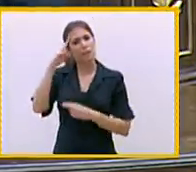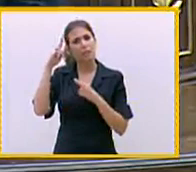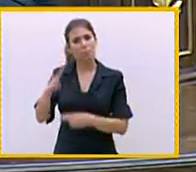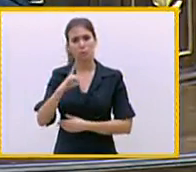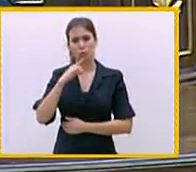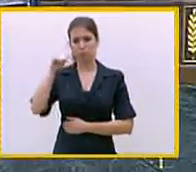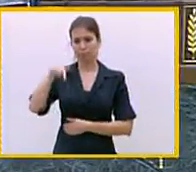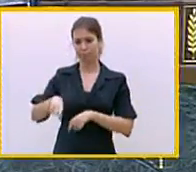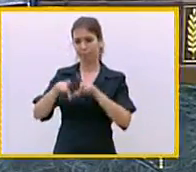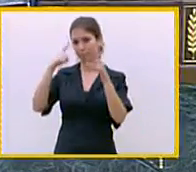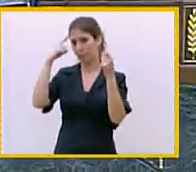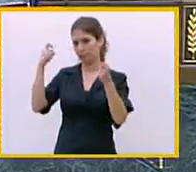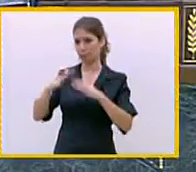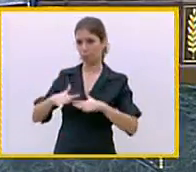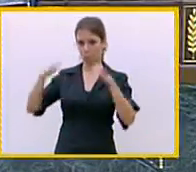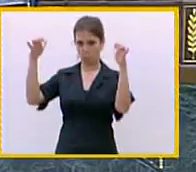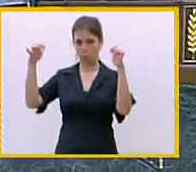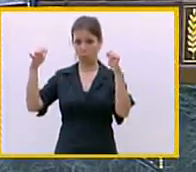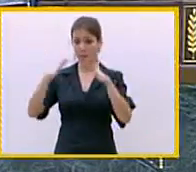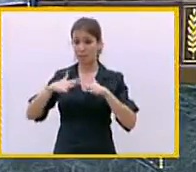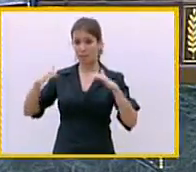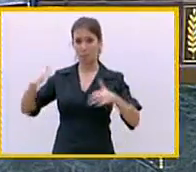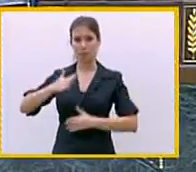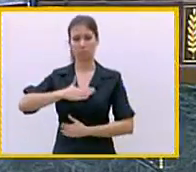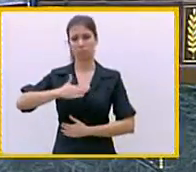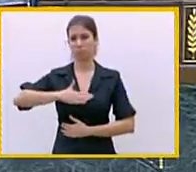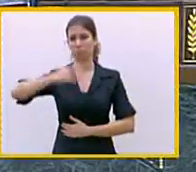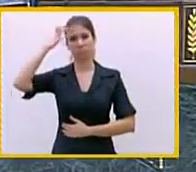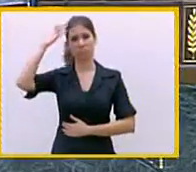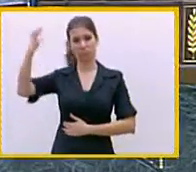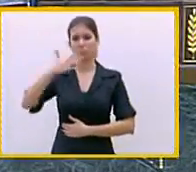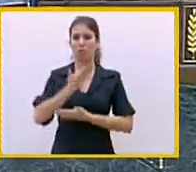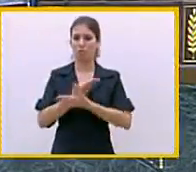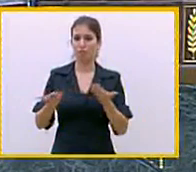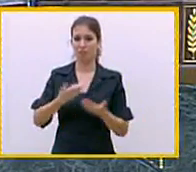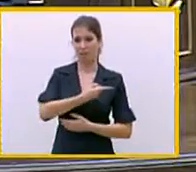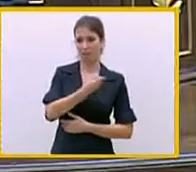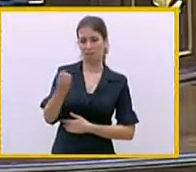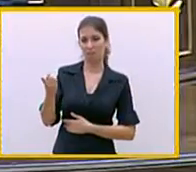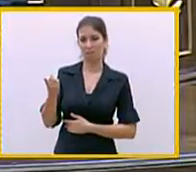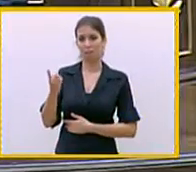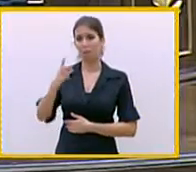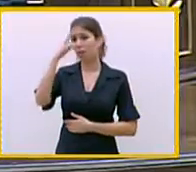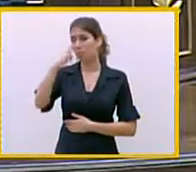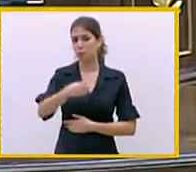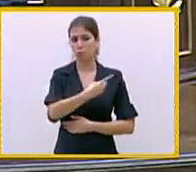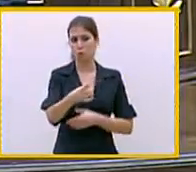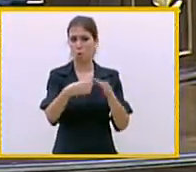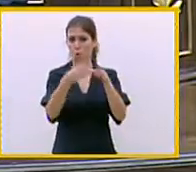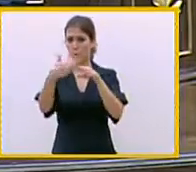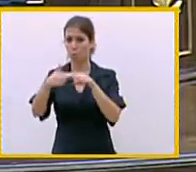institución, a la Cámara que encarna la soberanía popular. De respeto a todos los grupos y a sus